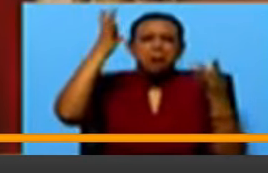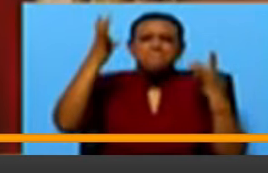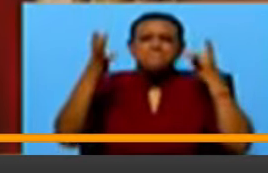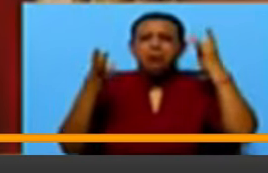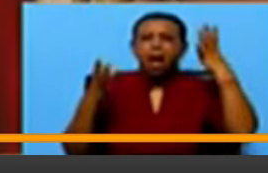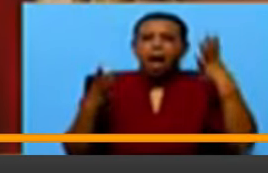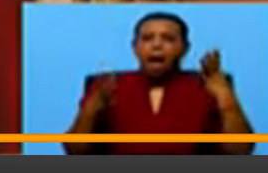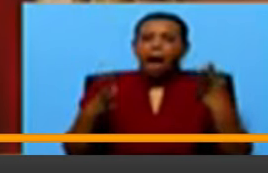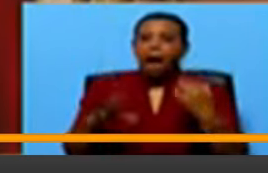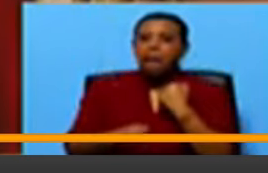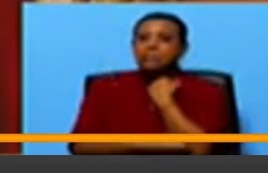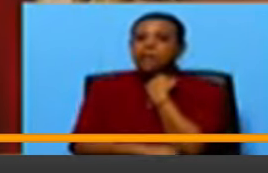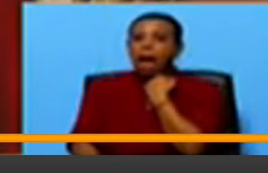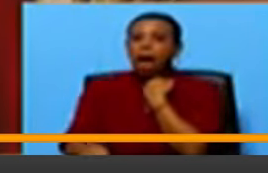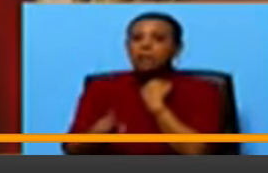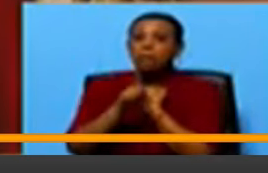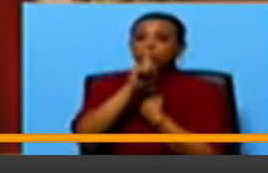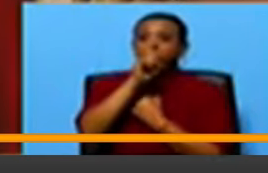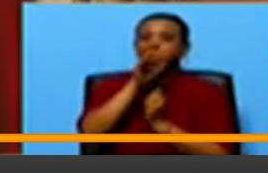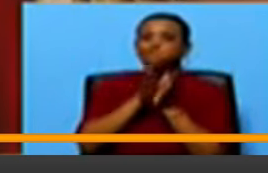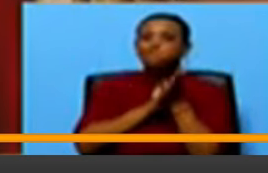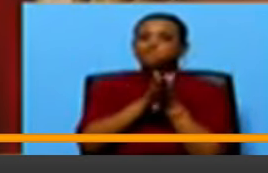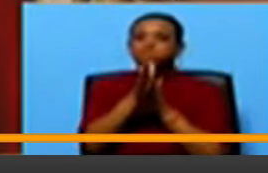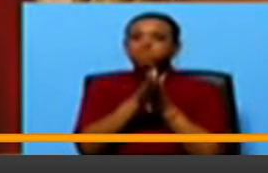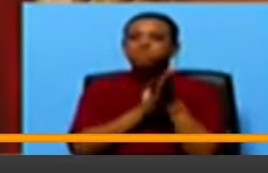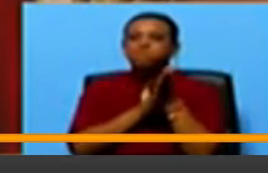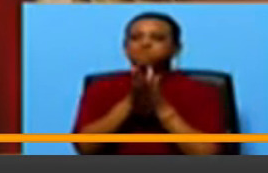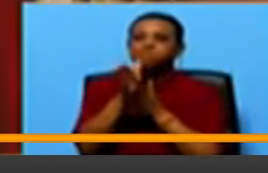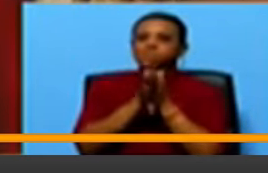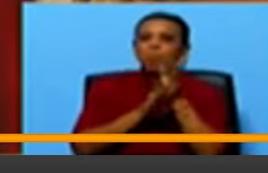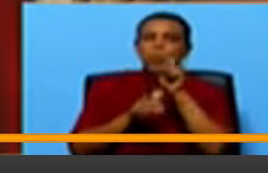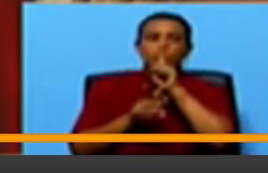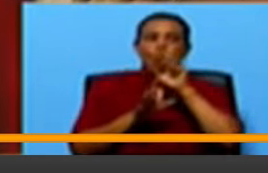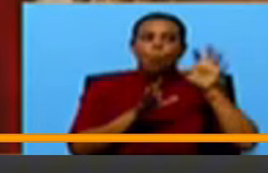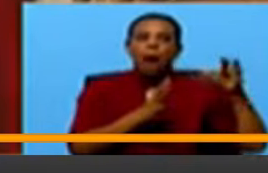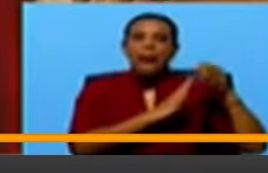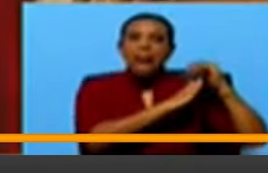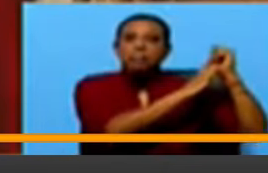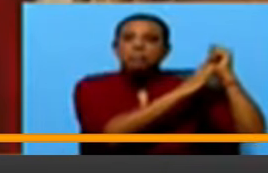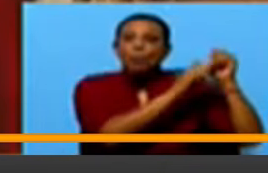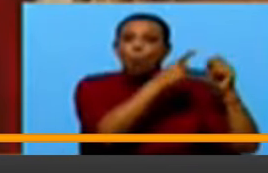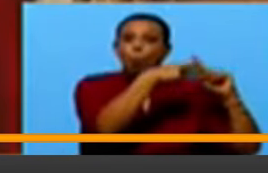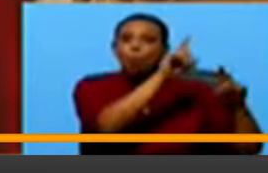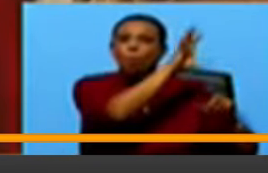las trampas, los complots, las conspiraciones, para evitar